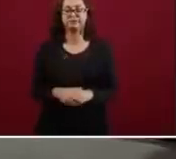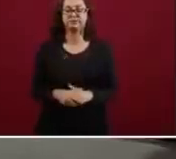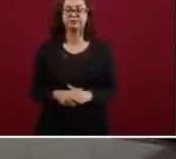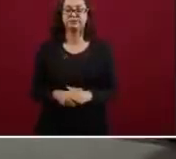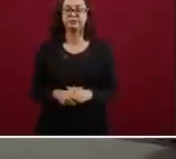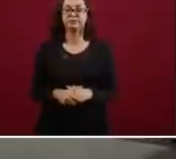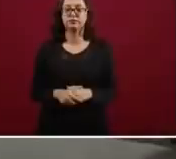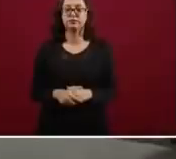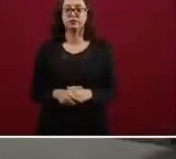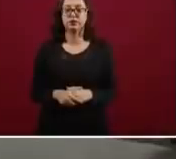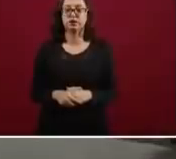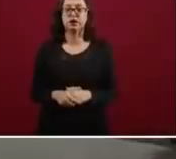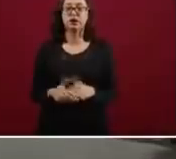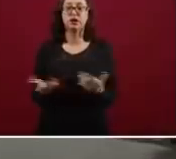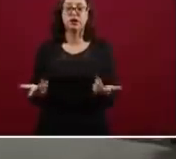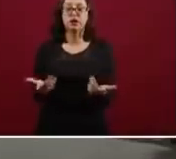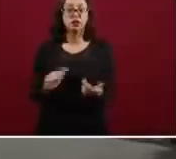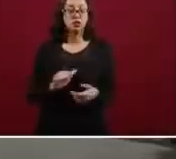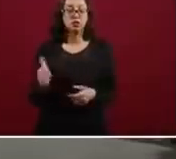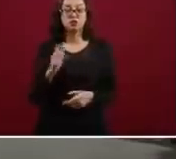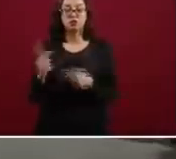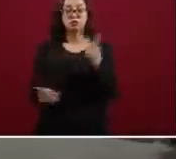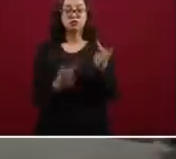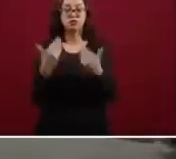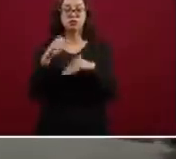sobre el tema.